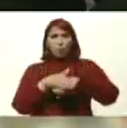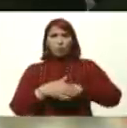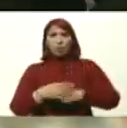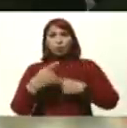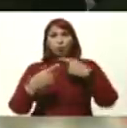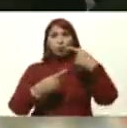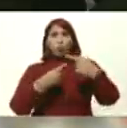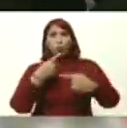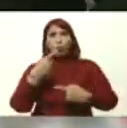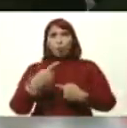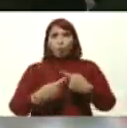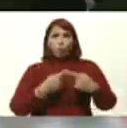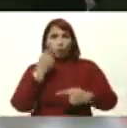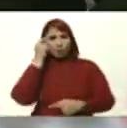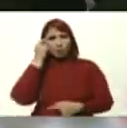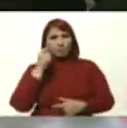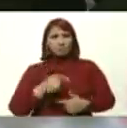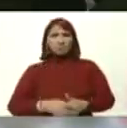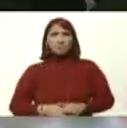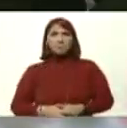día.